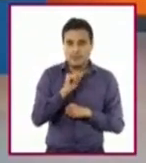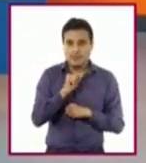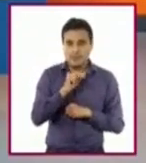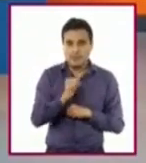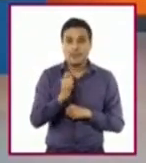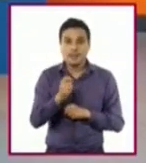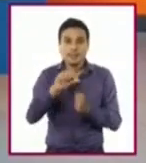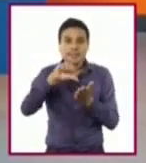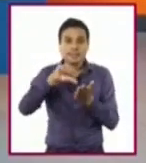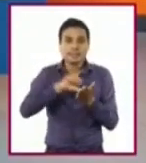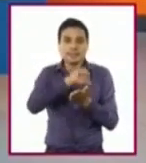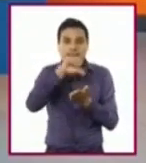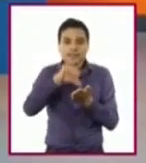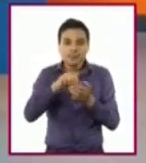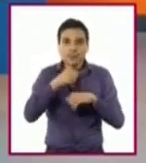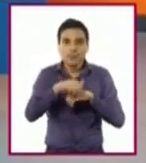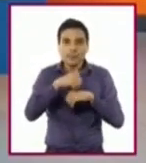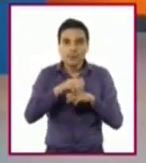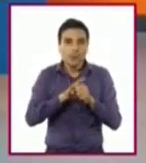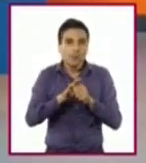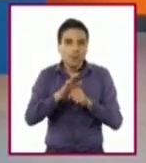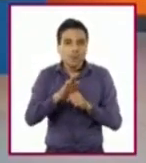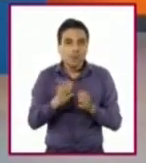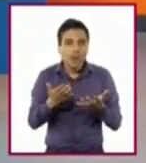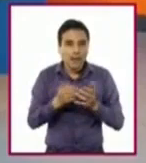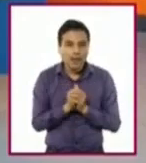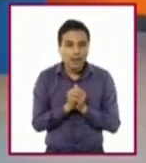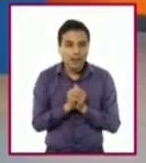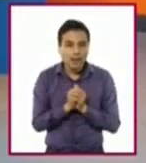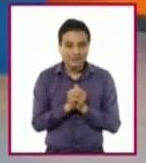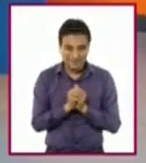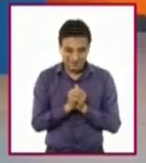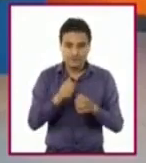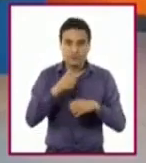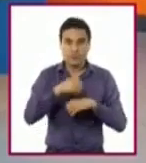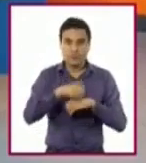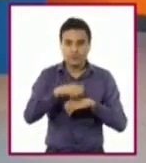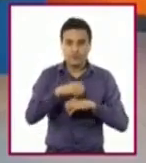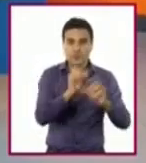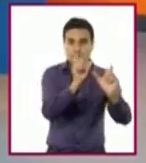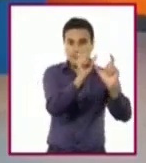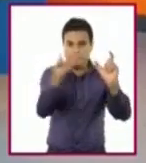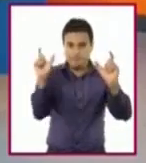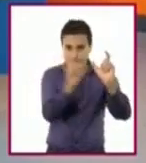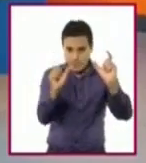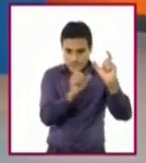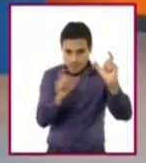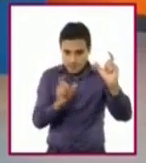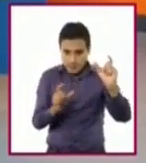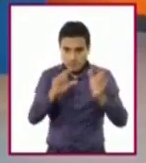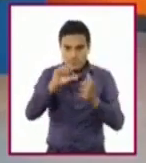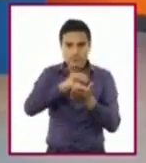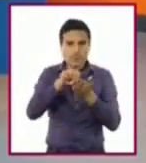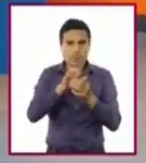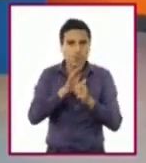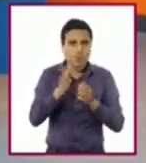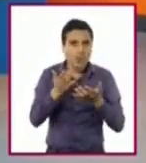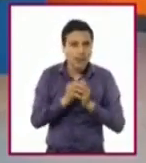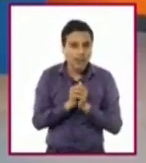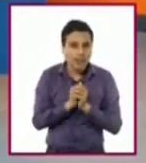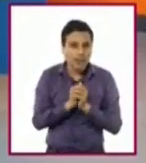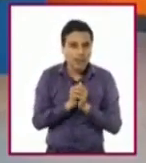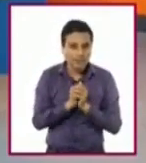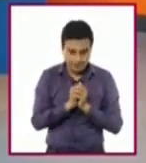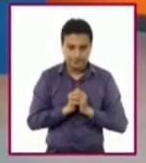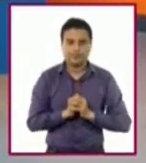los datos desde un punto de vista numérico es decir está en medio del conjunto de valores cuando éstos están